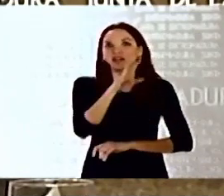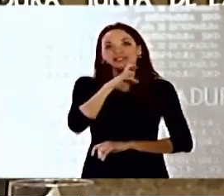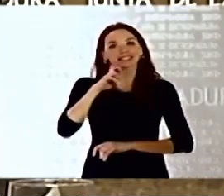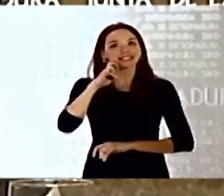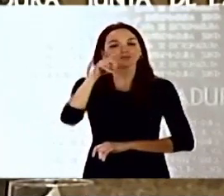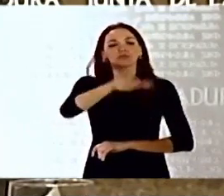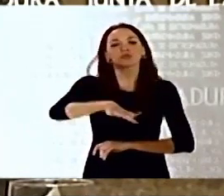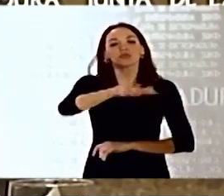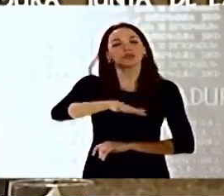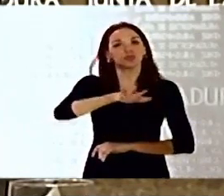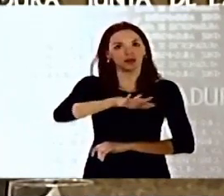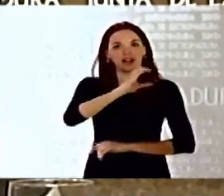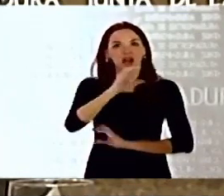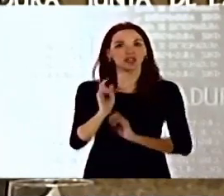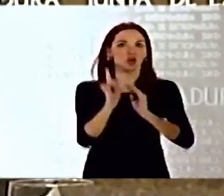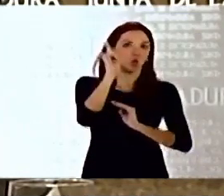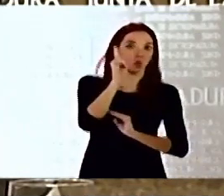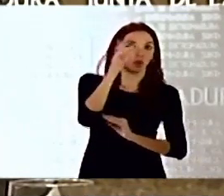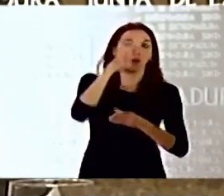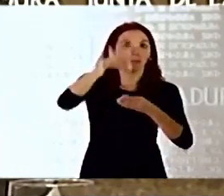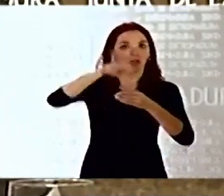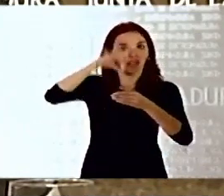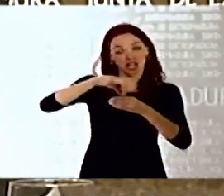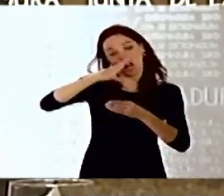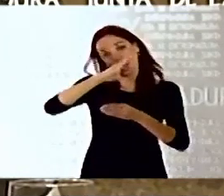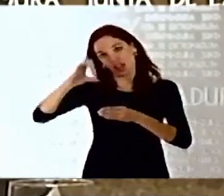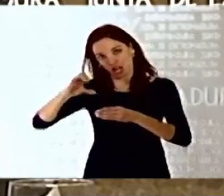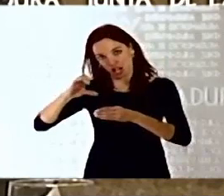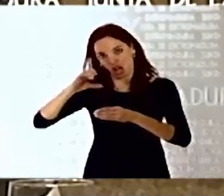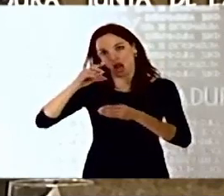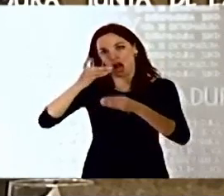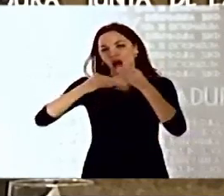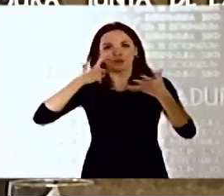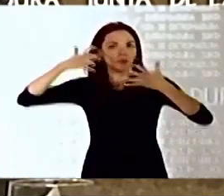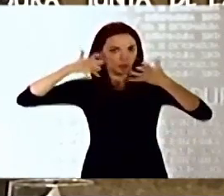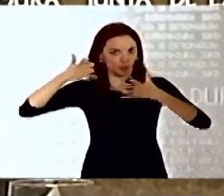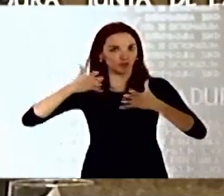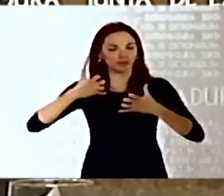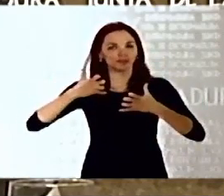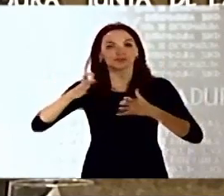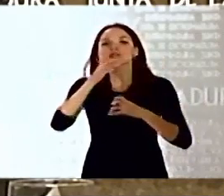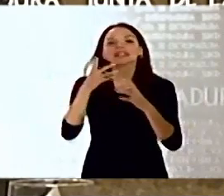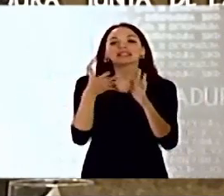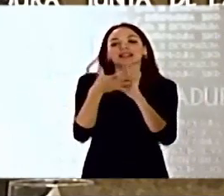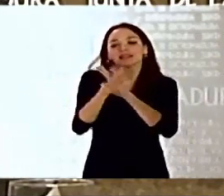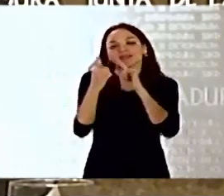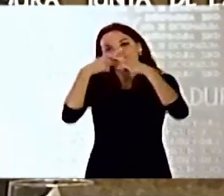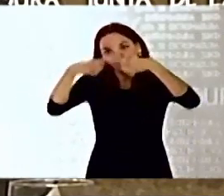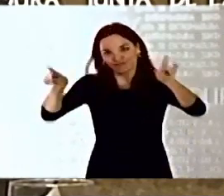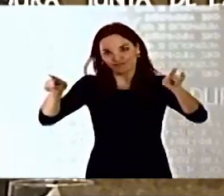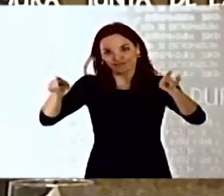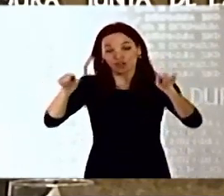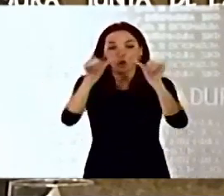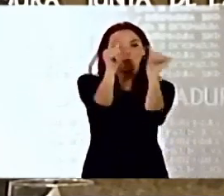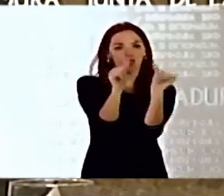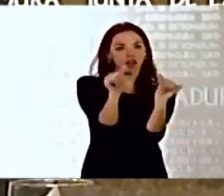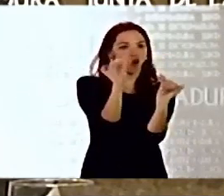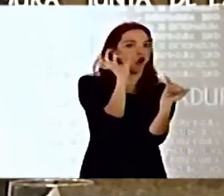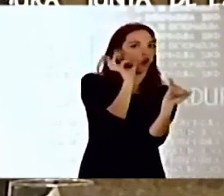Cáceres con la manzanilla cacereña. Una cosa es un modelo de olivar, otra es otro.